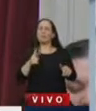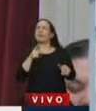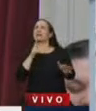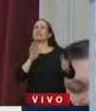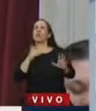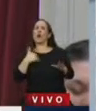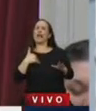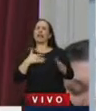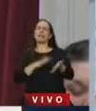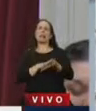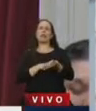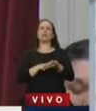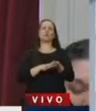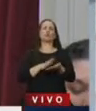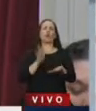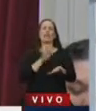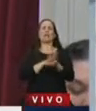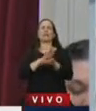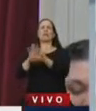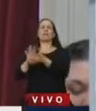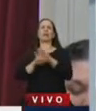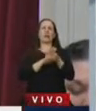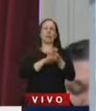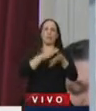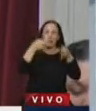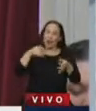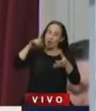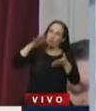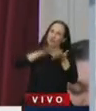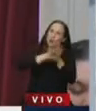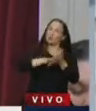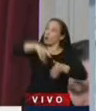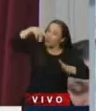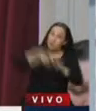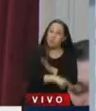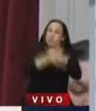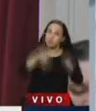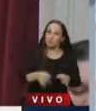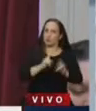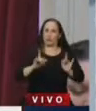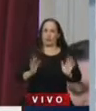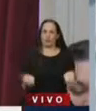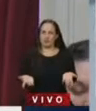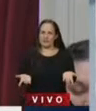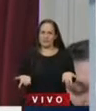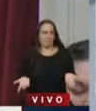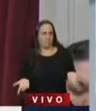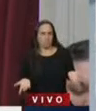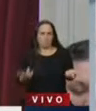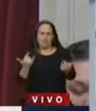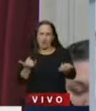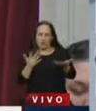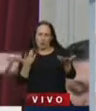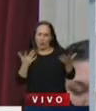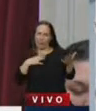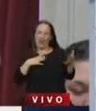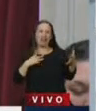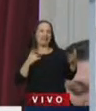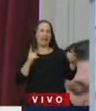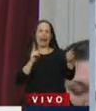última, cortita. Recién dijiste, estamos para controlar, estamos para frenar. Con el voto en particular de los artículos